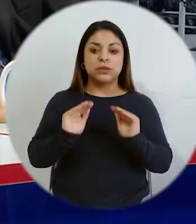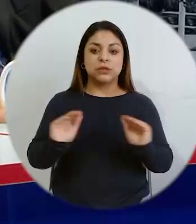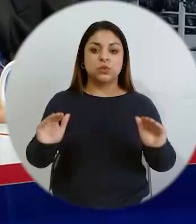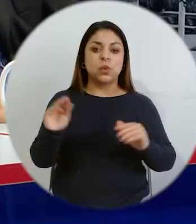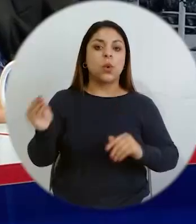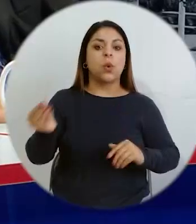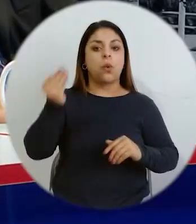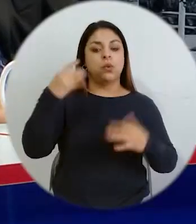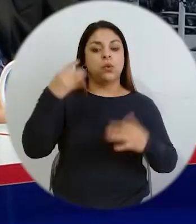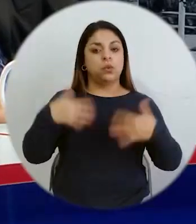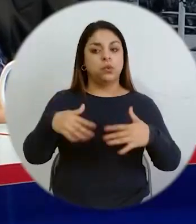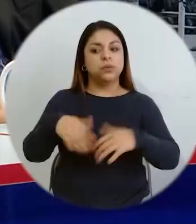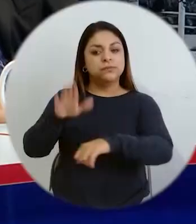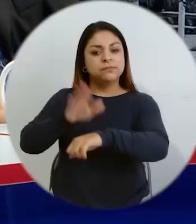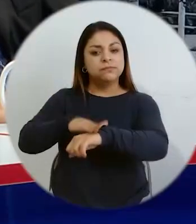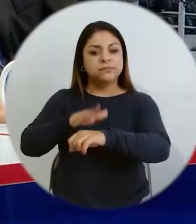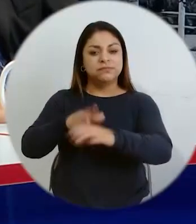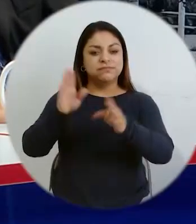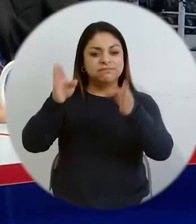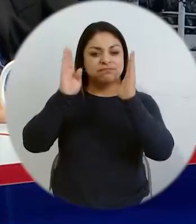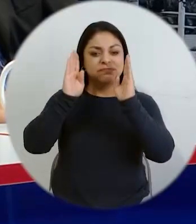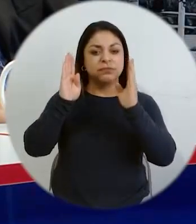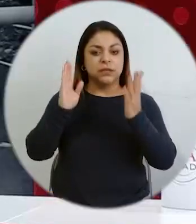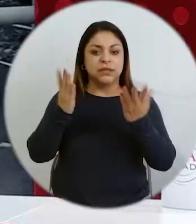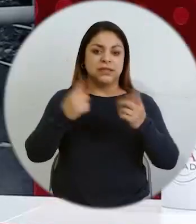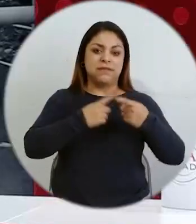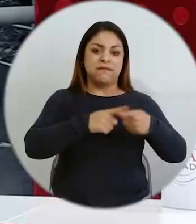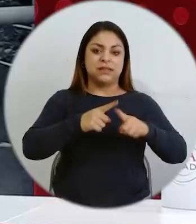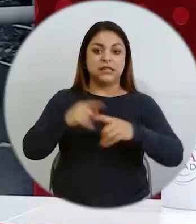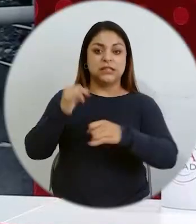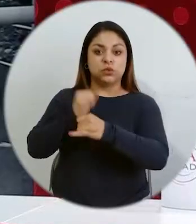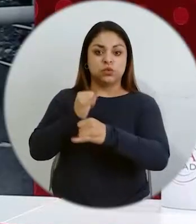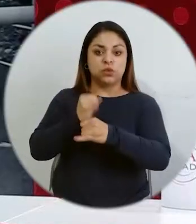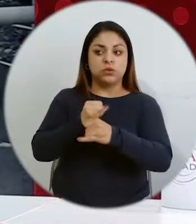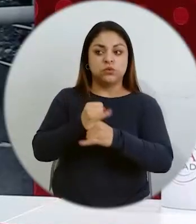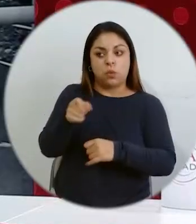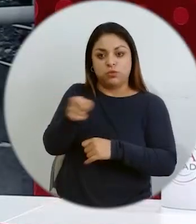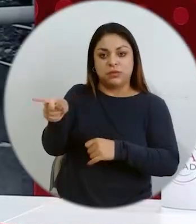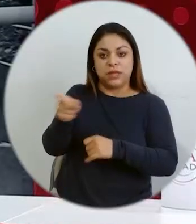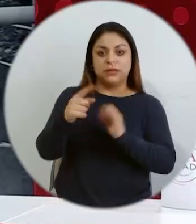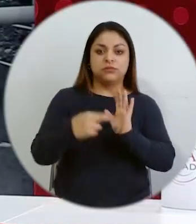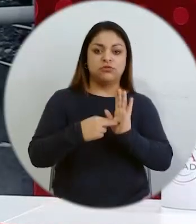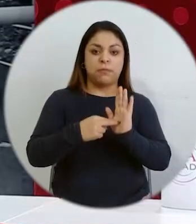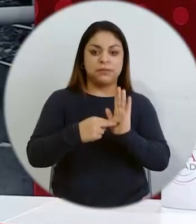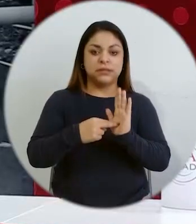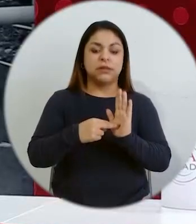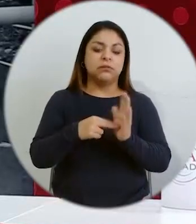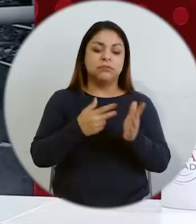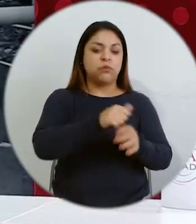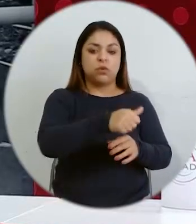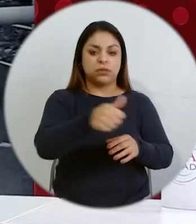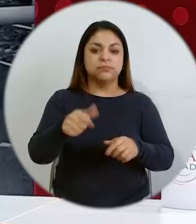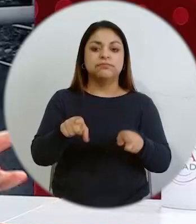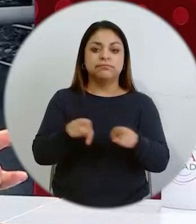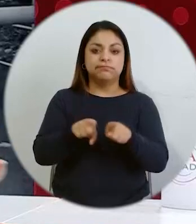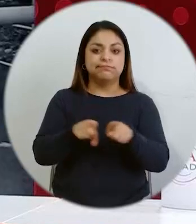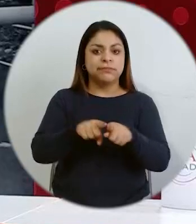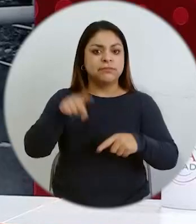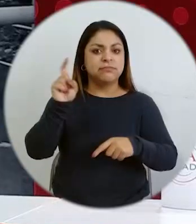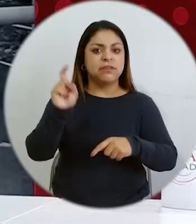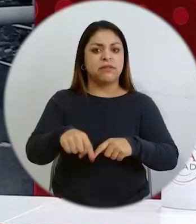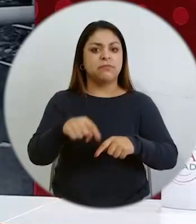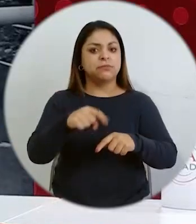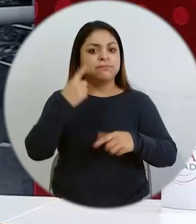diferentes instituciones que ustedes representan y otras muchas, en el sentido de que tenemos que tomar acciones y ya